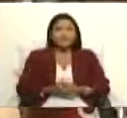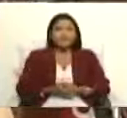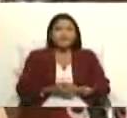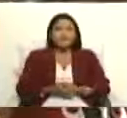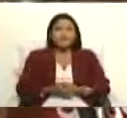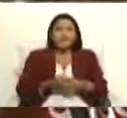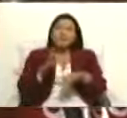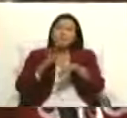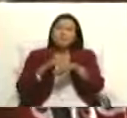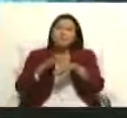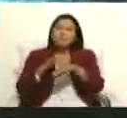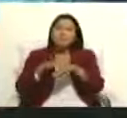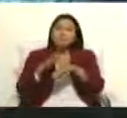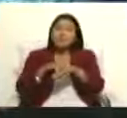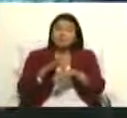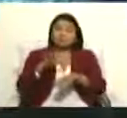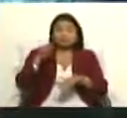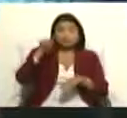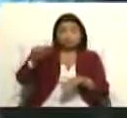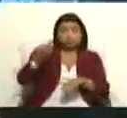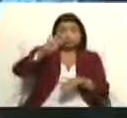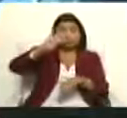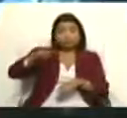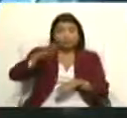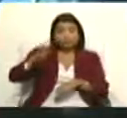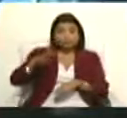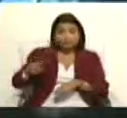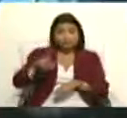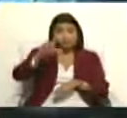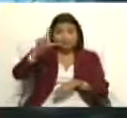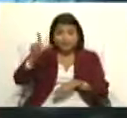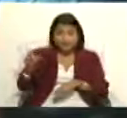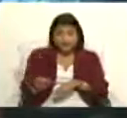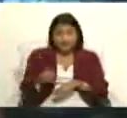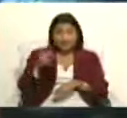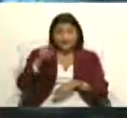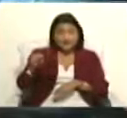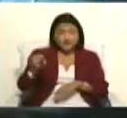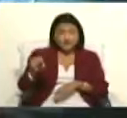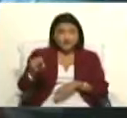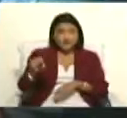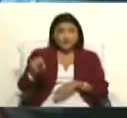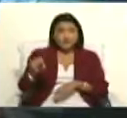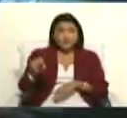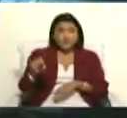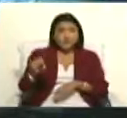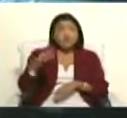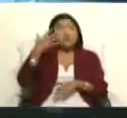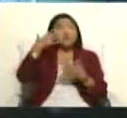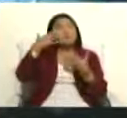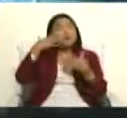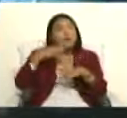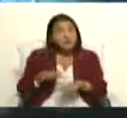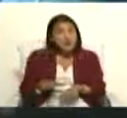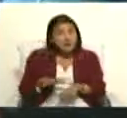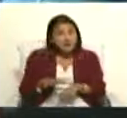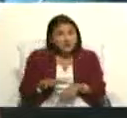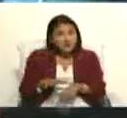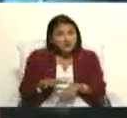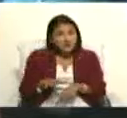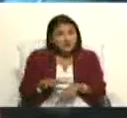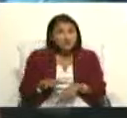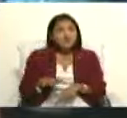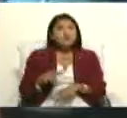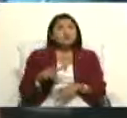Por qué Porque ese territorio que dice Guyana y anda hablando según con sus amigos ayer estuvo la embajadora de